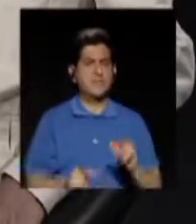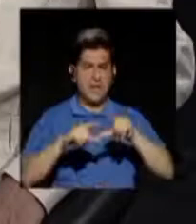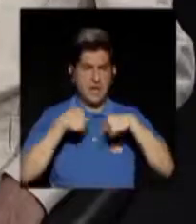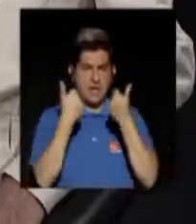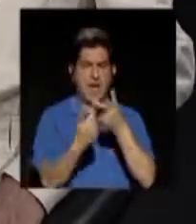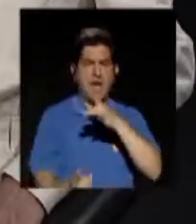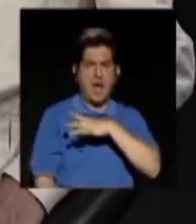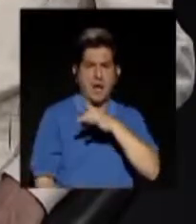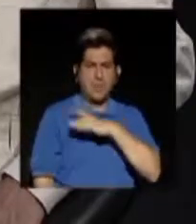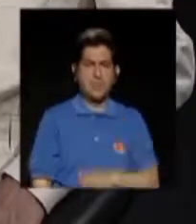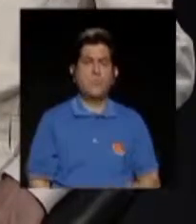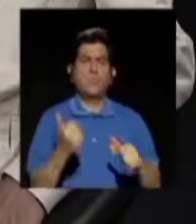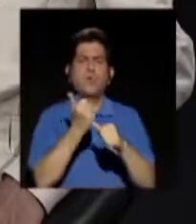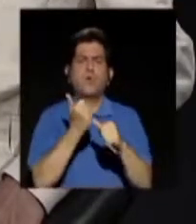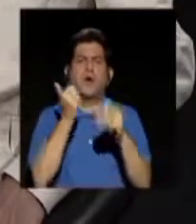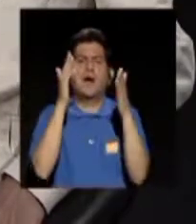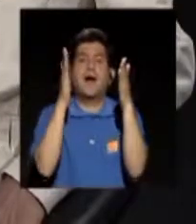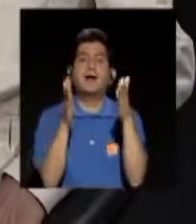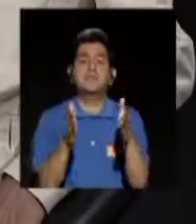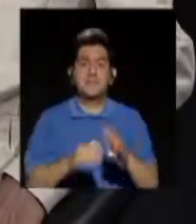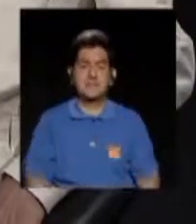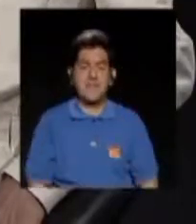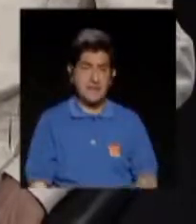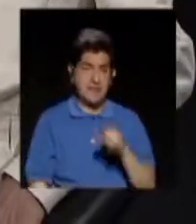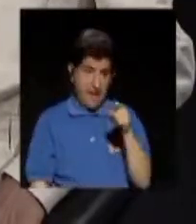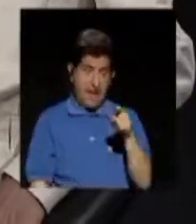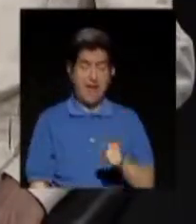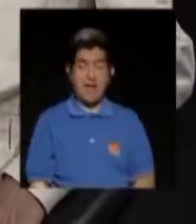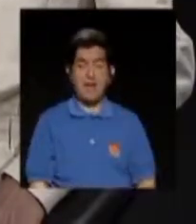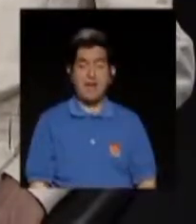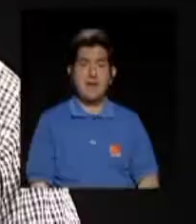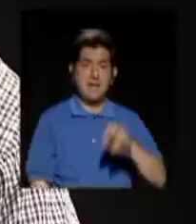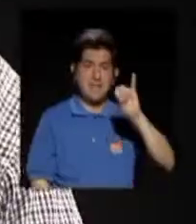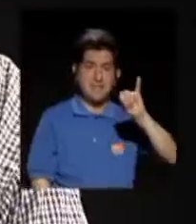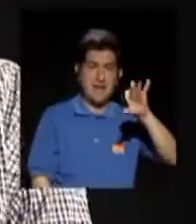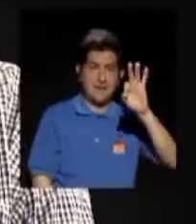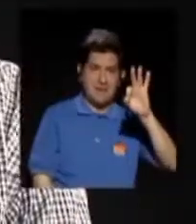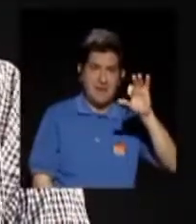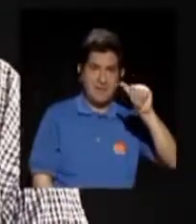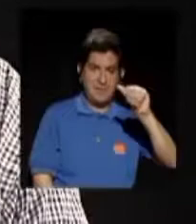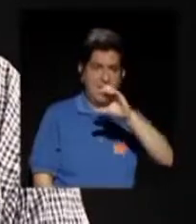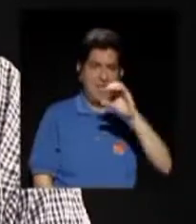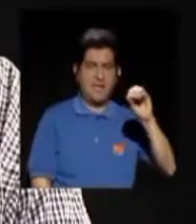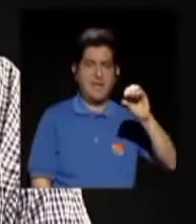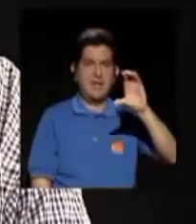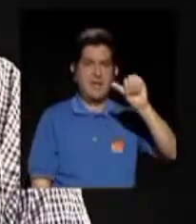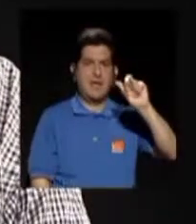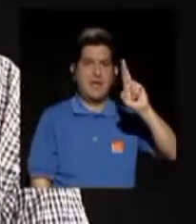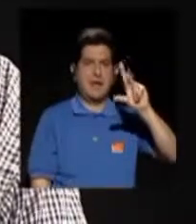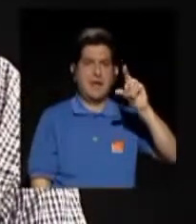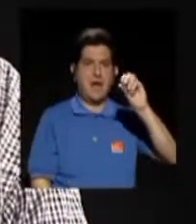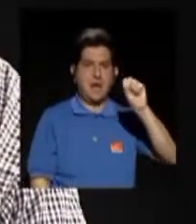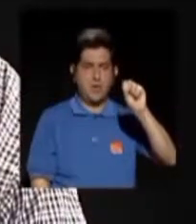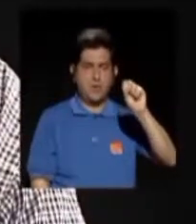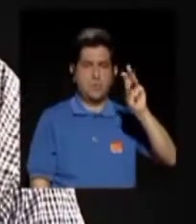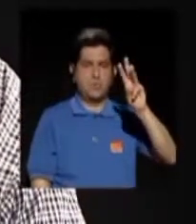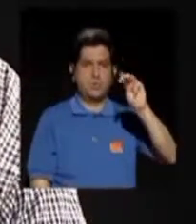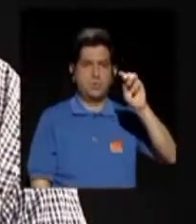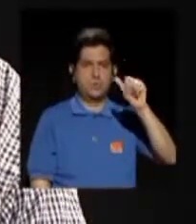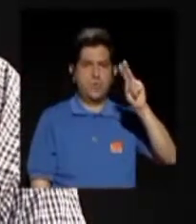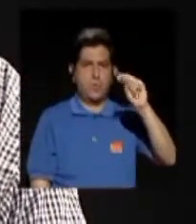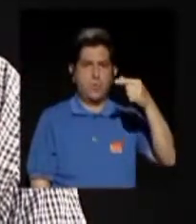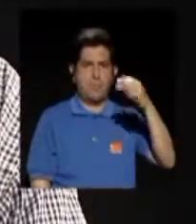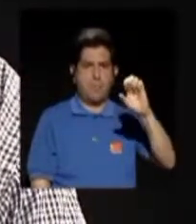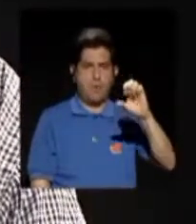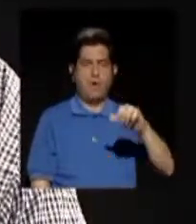le habían servido como asistentes él, Isaac Felipe Azofeifa y Carlos Monge Alfaro, que luego jugaría un papel